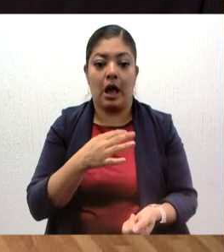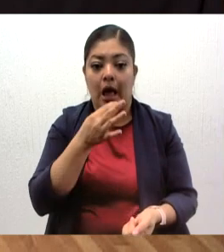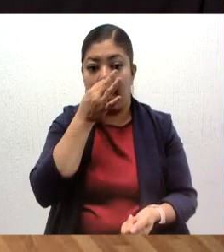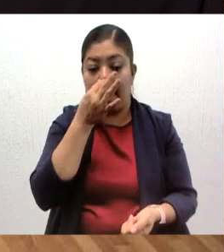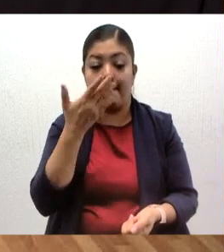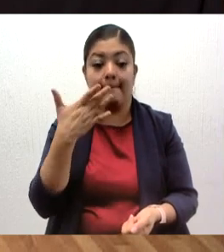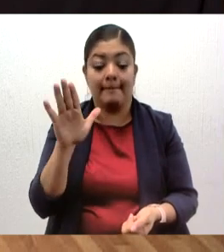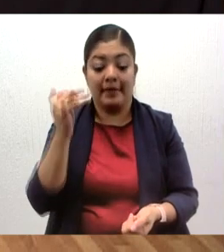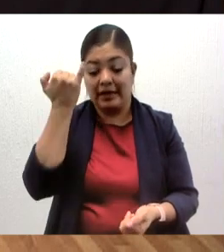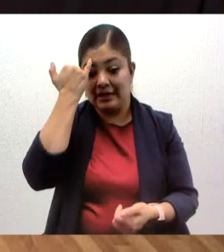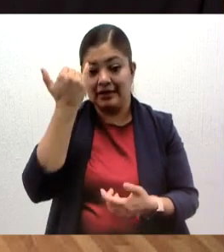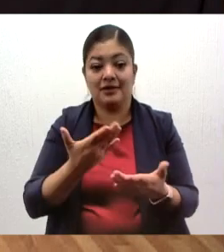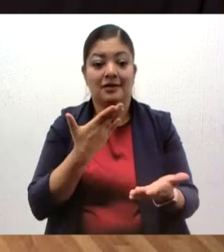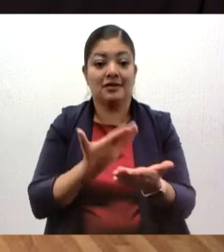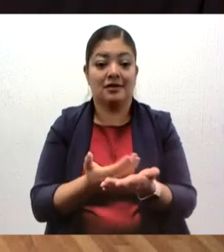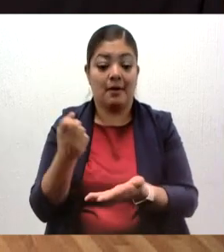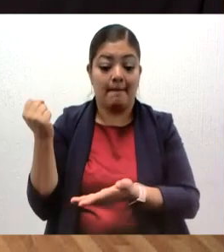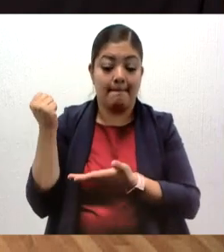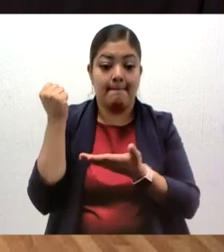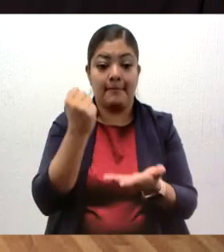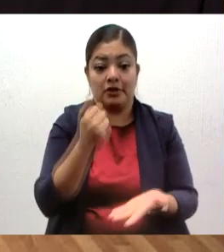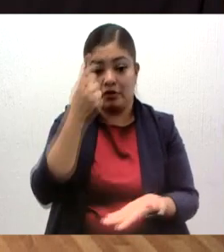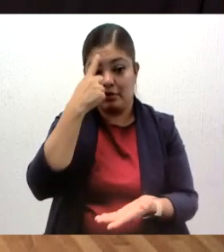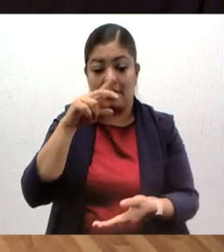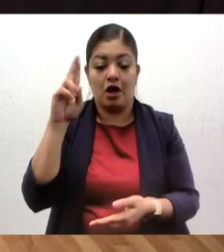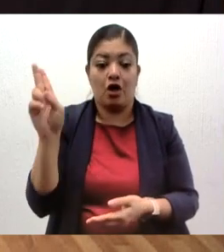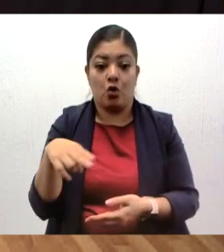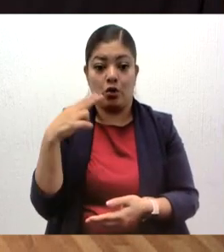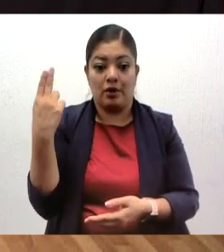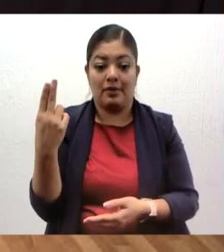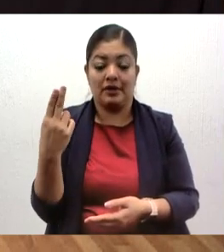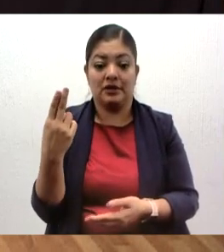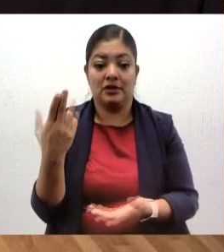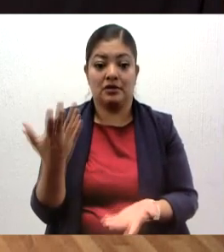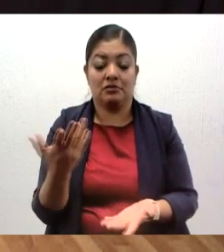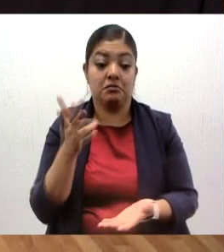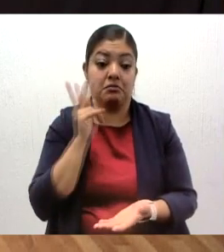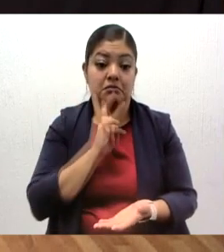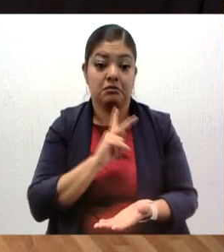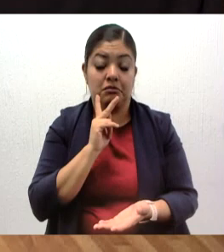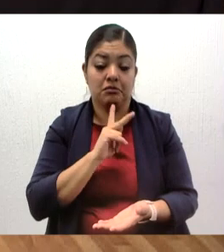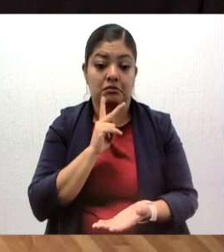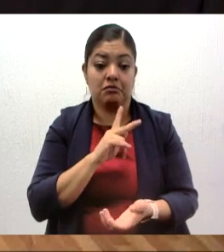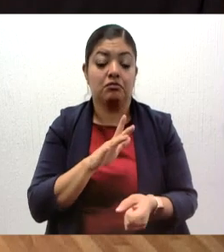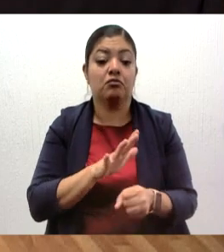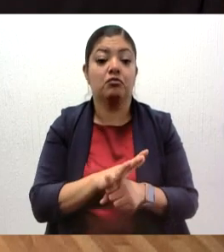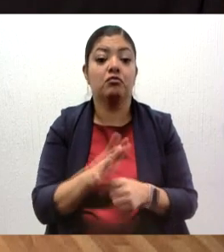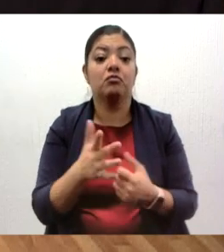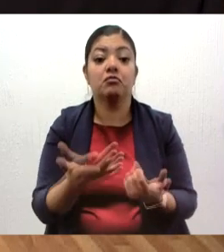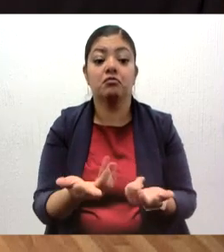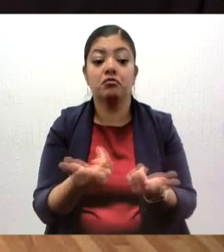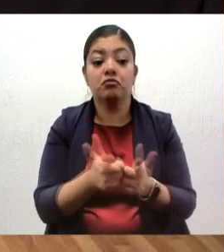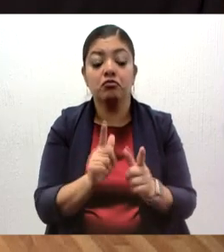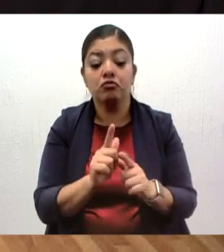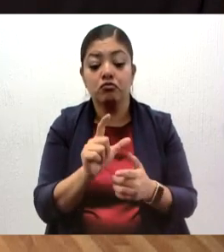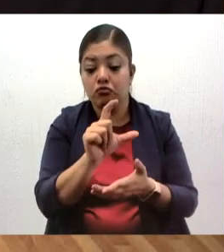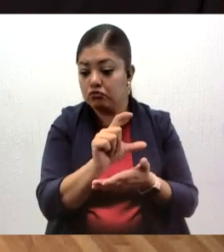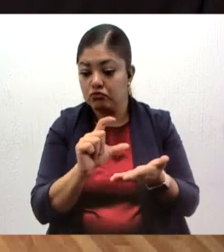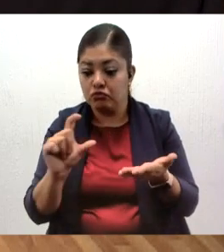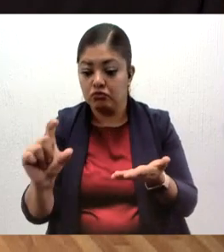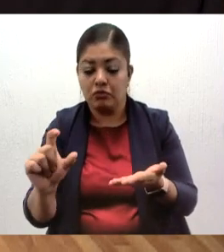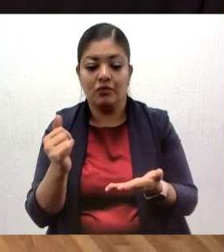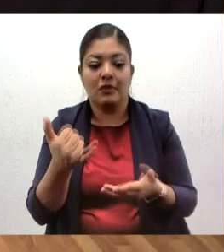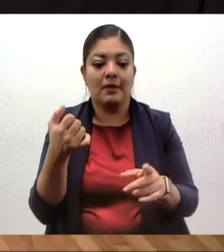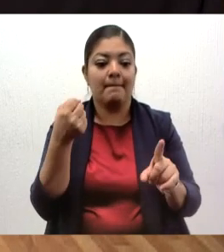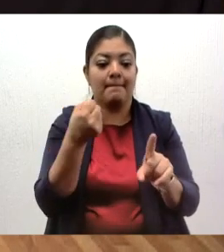de la reasignación del presupuesto para la universidad veremos de qué partida en específico se genera y los impactos y los alcances que